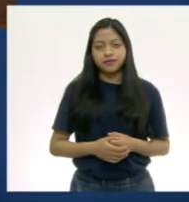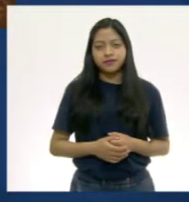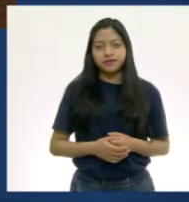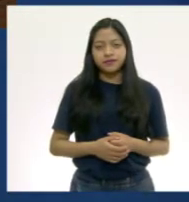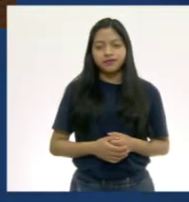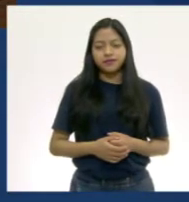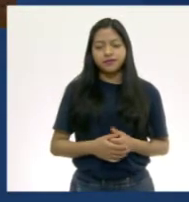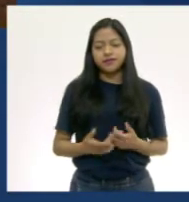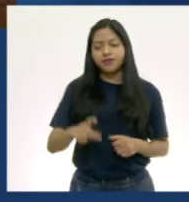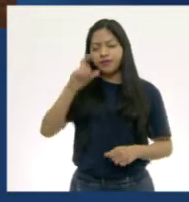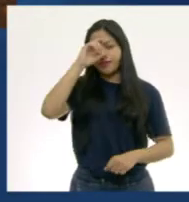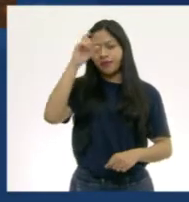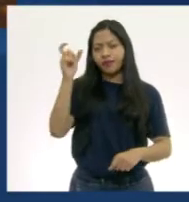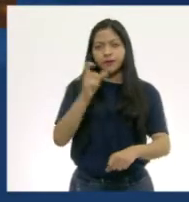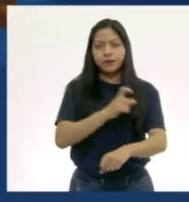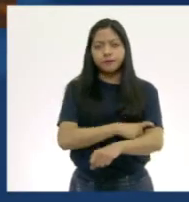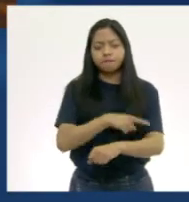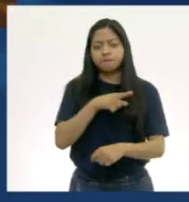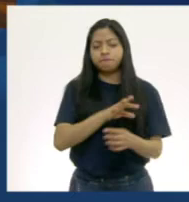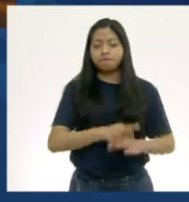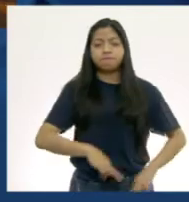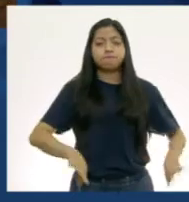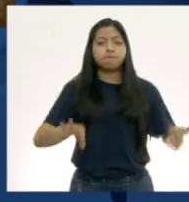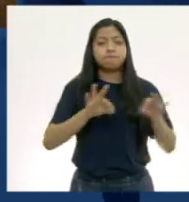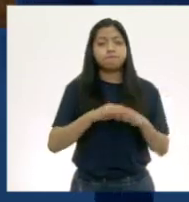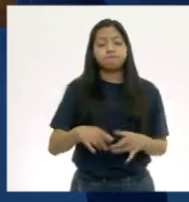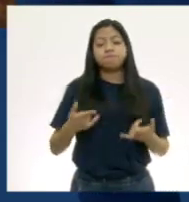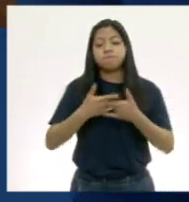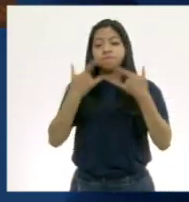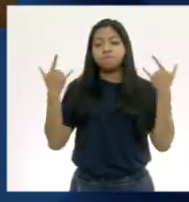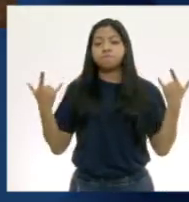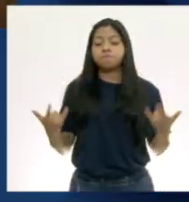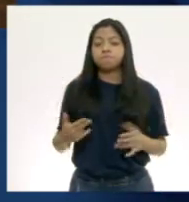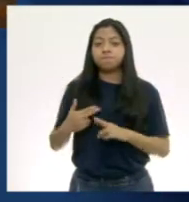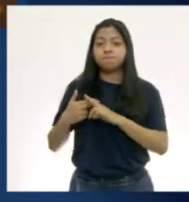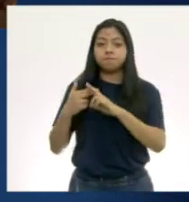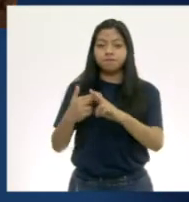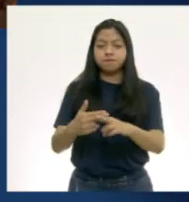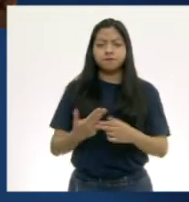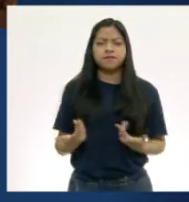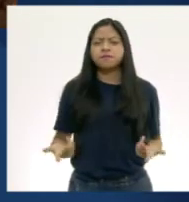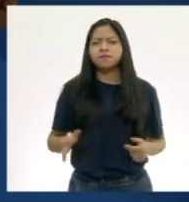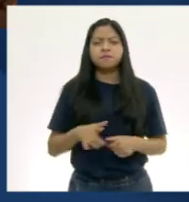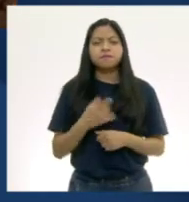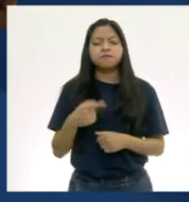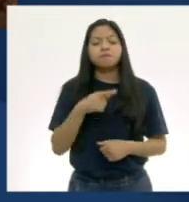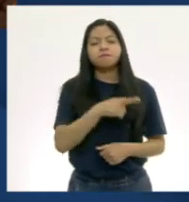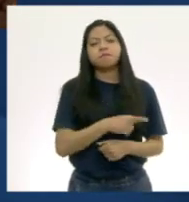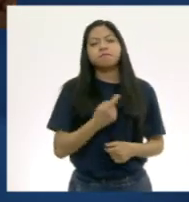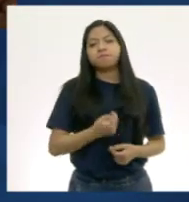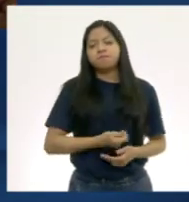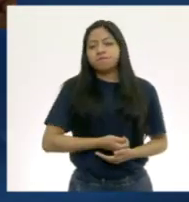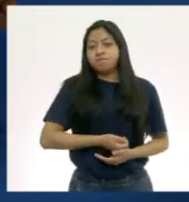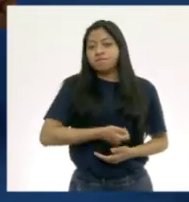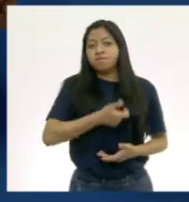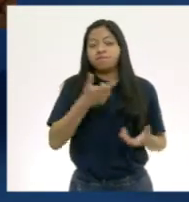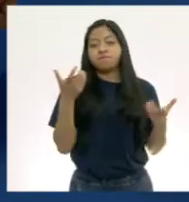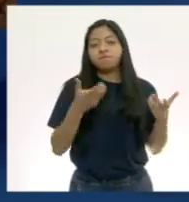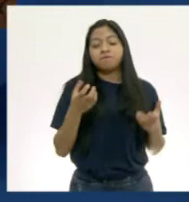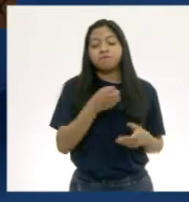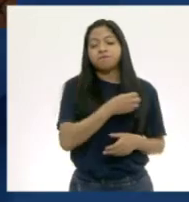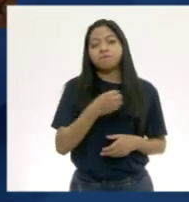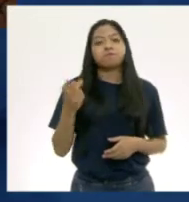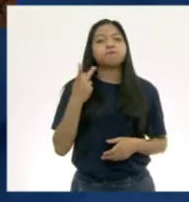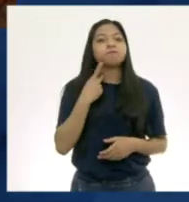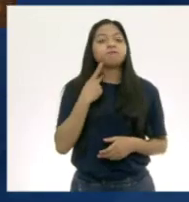Egipto ha desempeñado un papel muy importante en la historia, pues sentó las bases del orden político a lo largo de